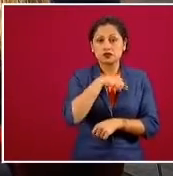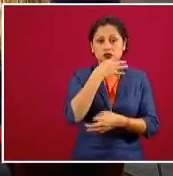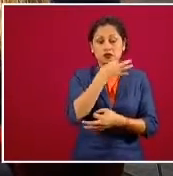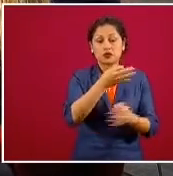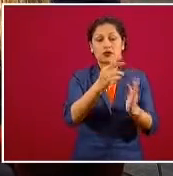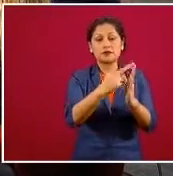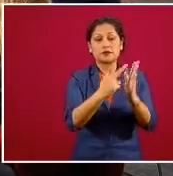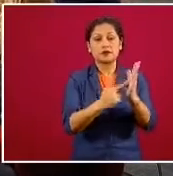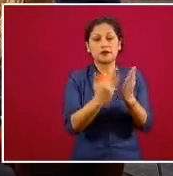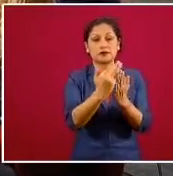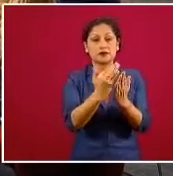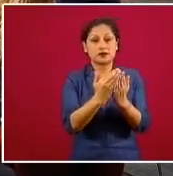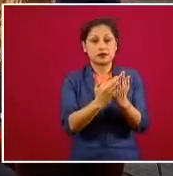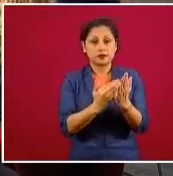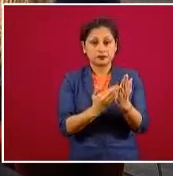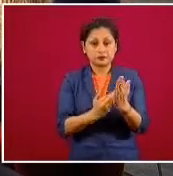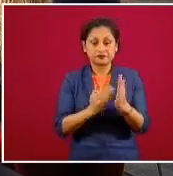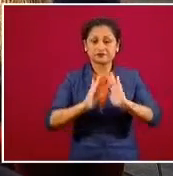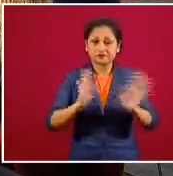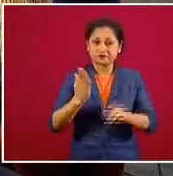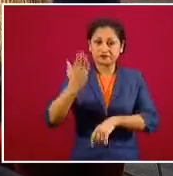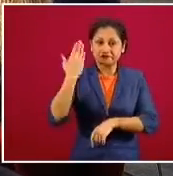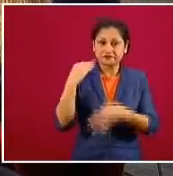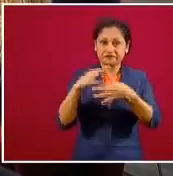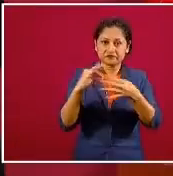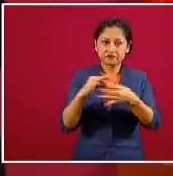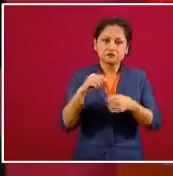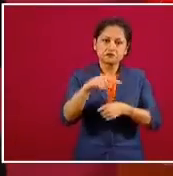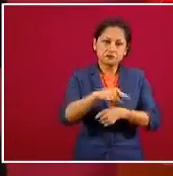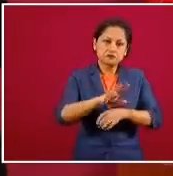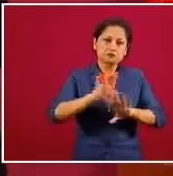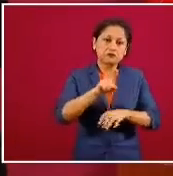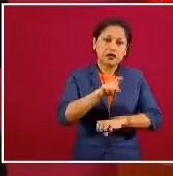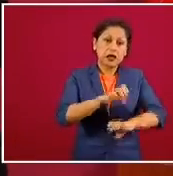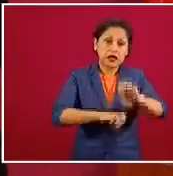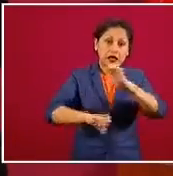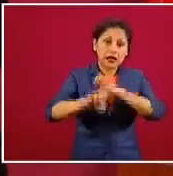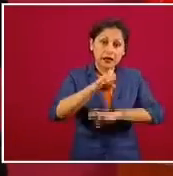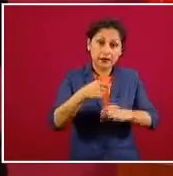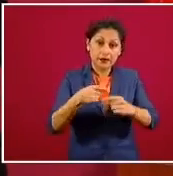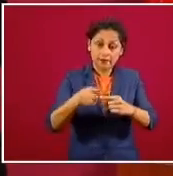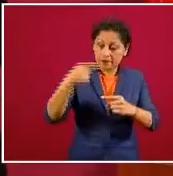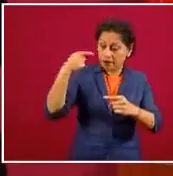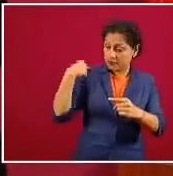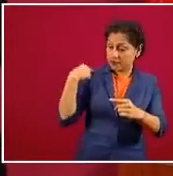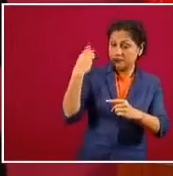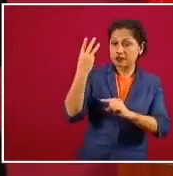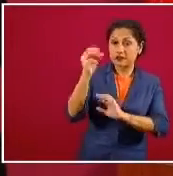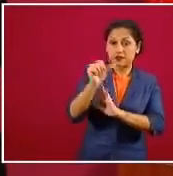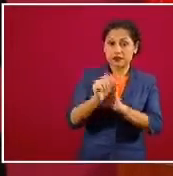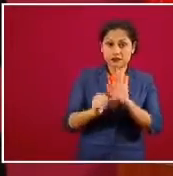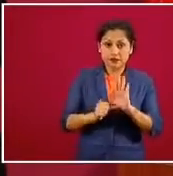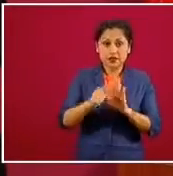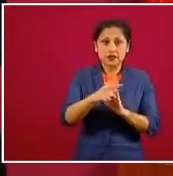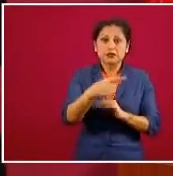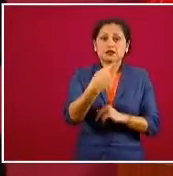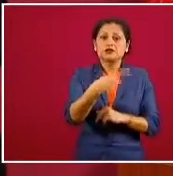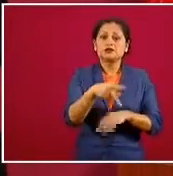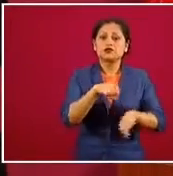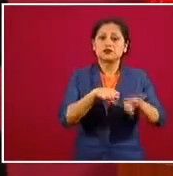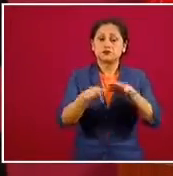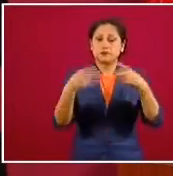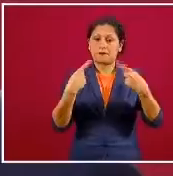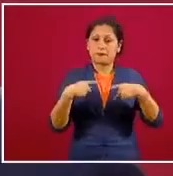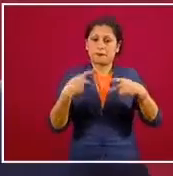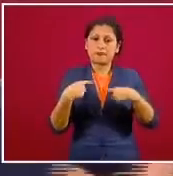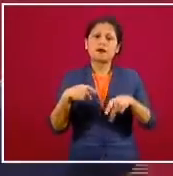son esas las que se han señalado, que no hayan dado de baja, que hayan mantenido la plantilla